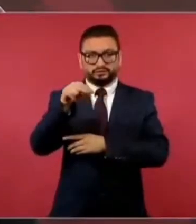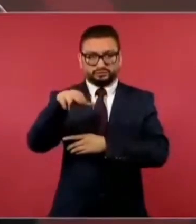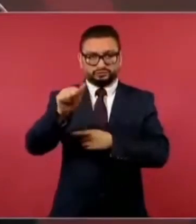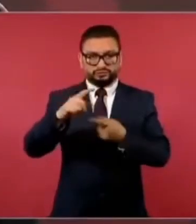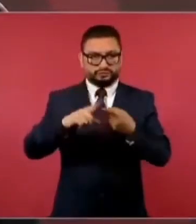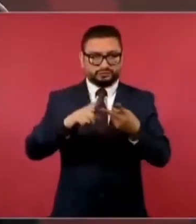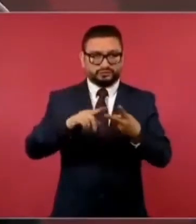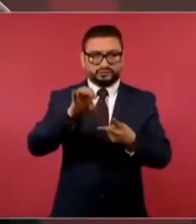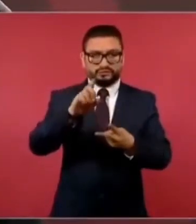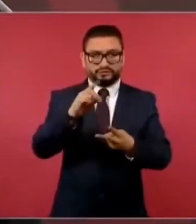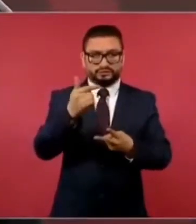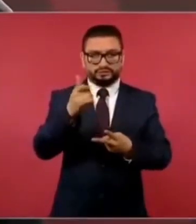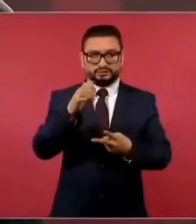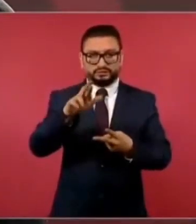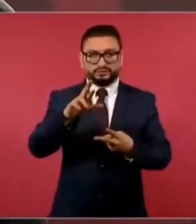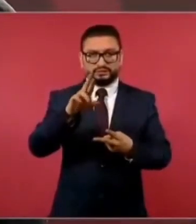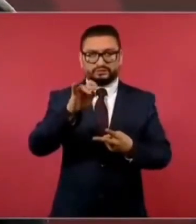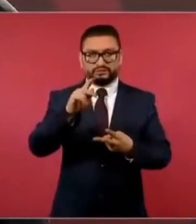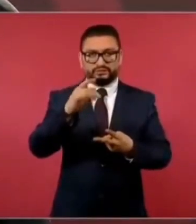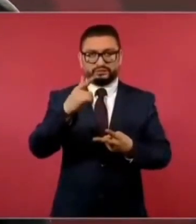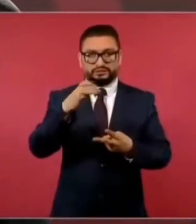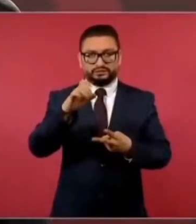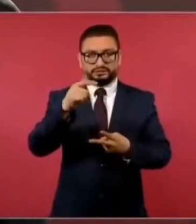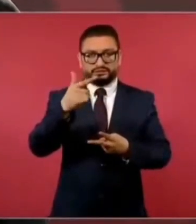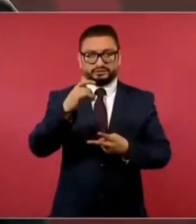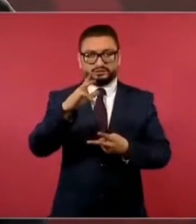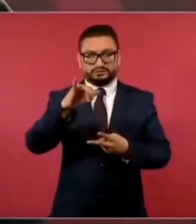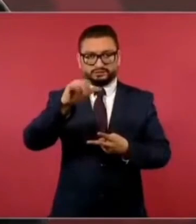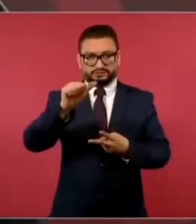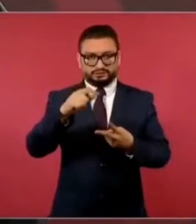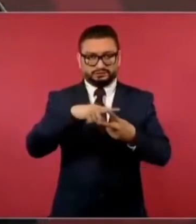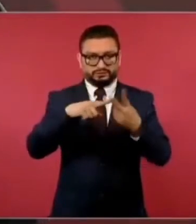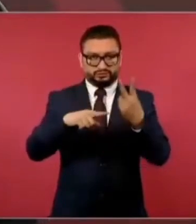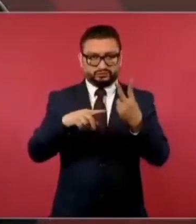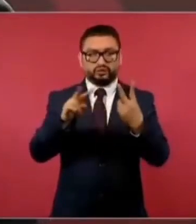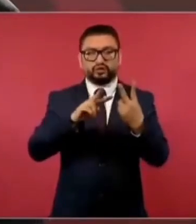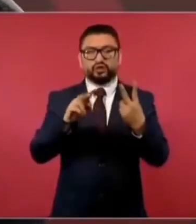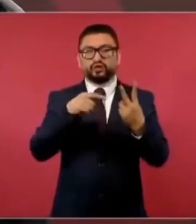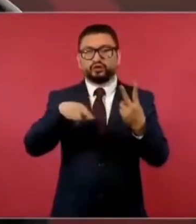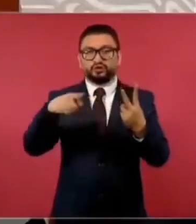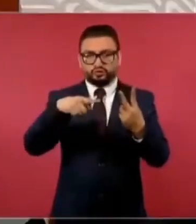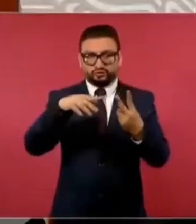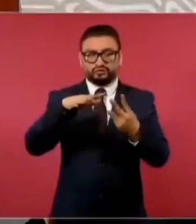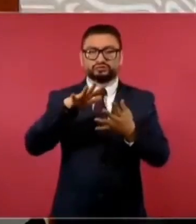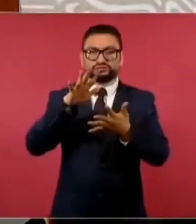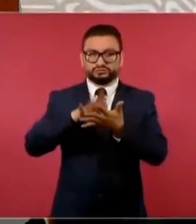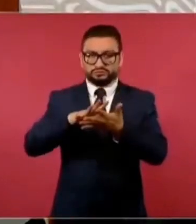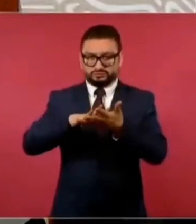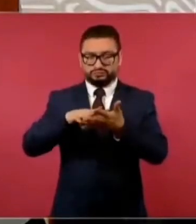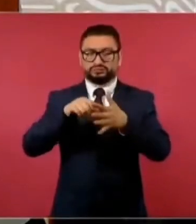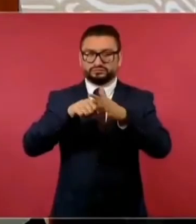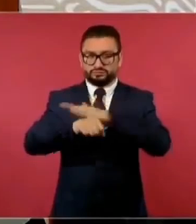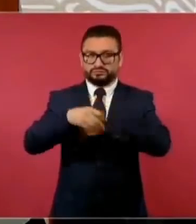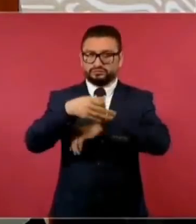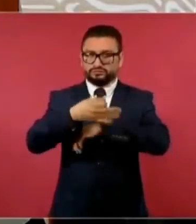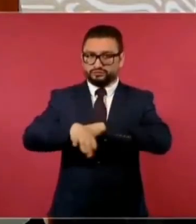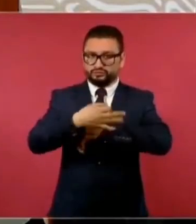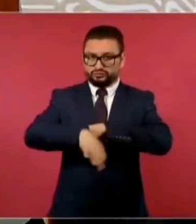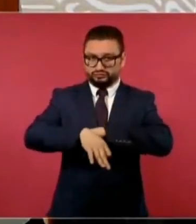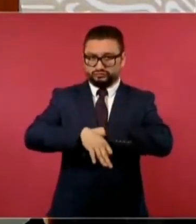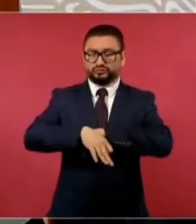y Edgar Rodríguez García, quienes tienen prisión preventiva justificada.